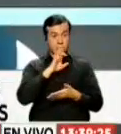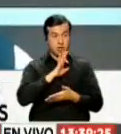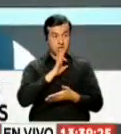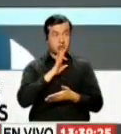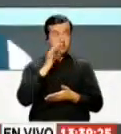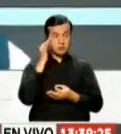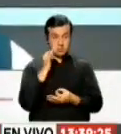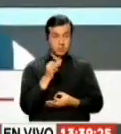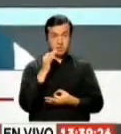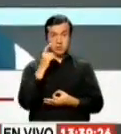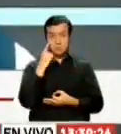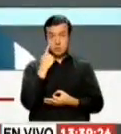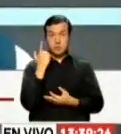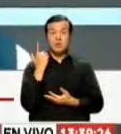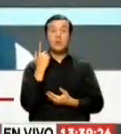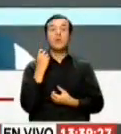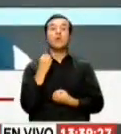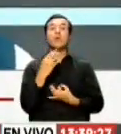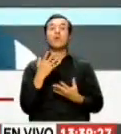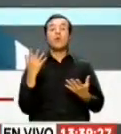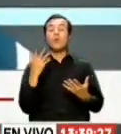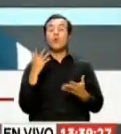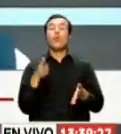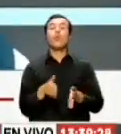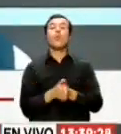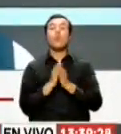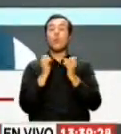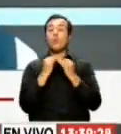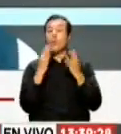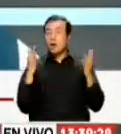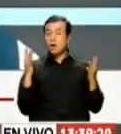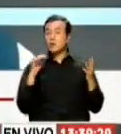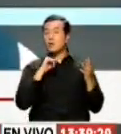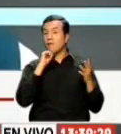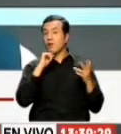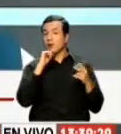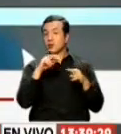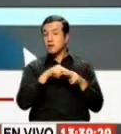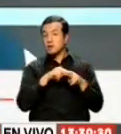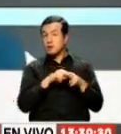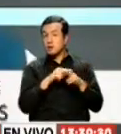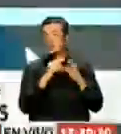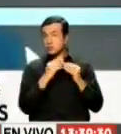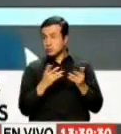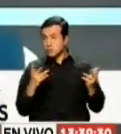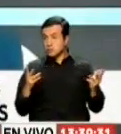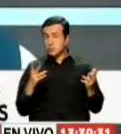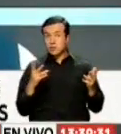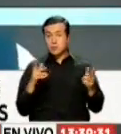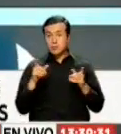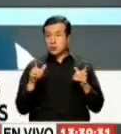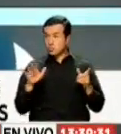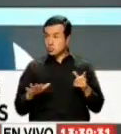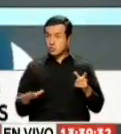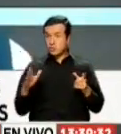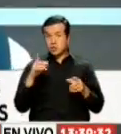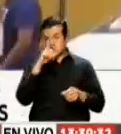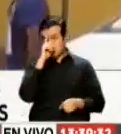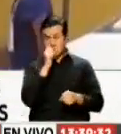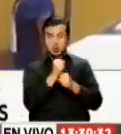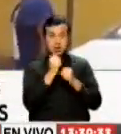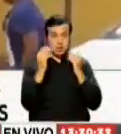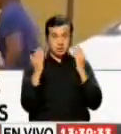técnico certero que arroje cuál es la demanda insatisfecha frente a una oferta de personas que quieren trabajar en el